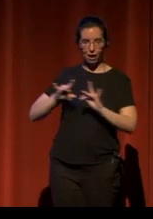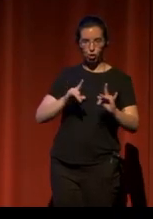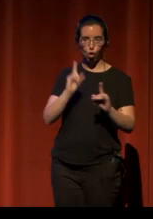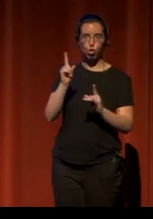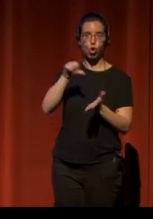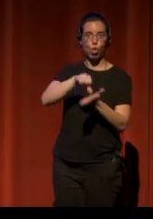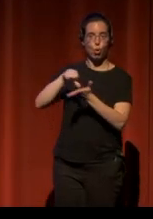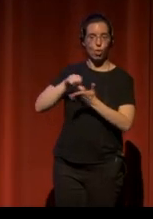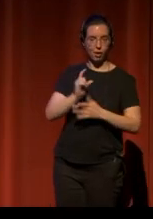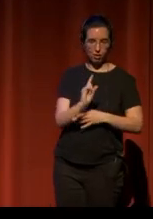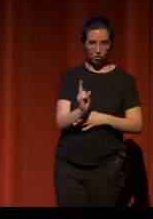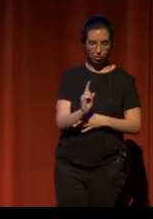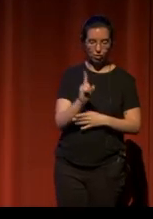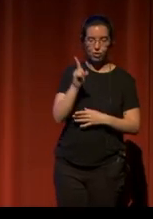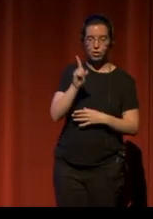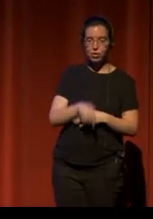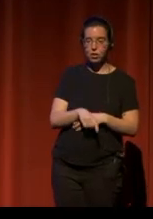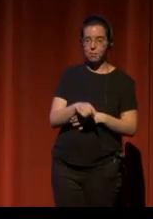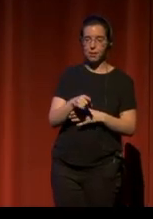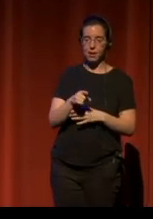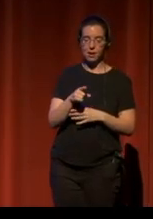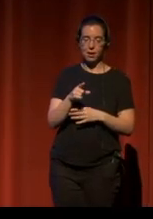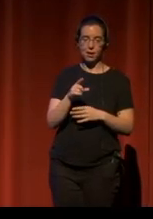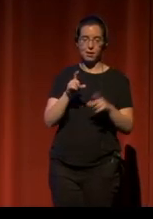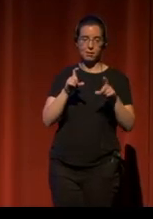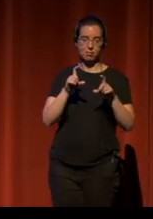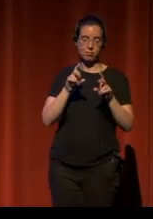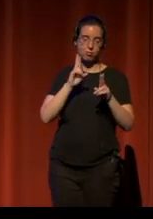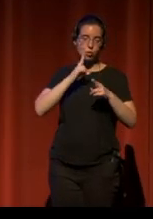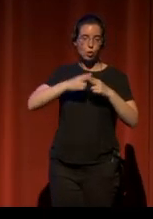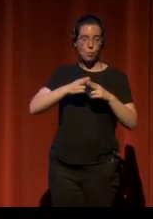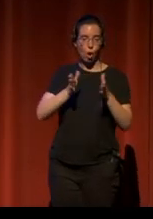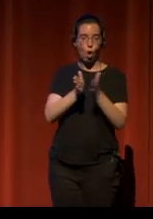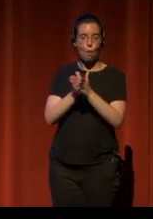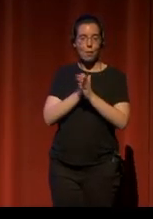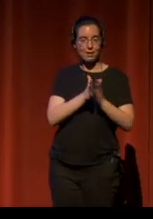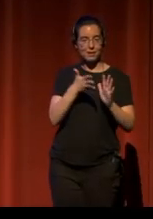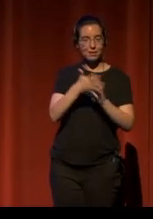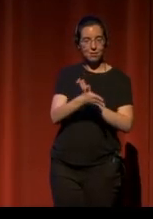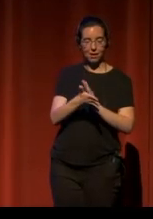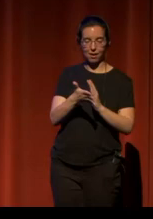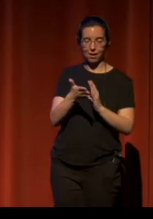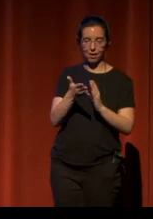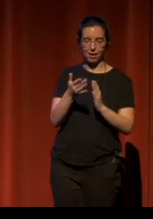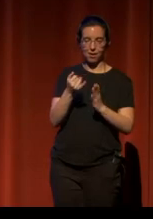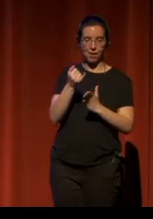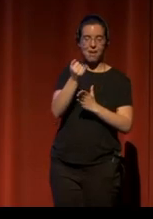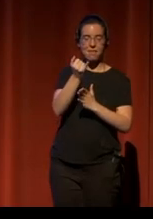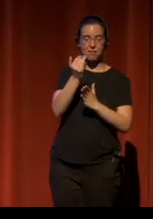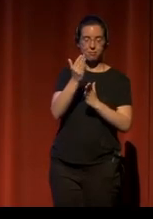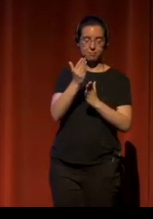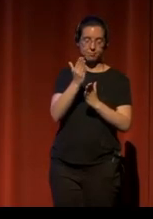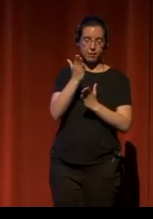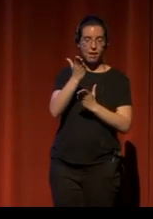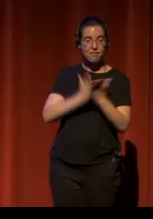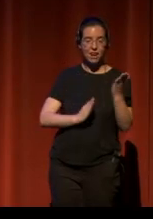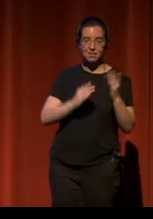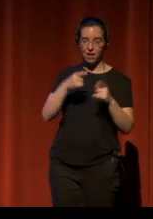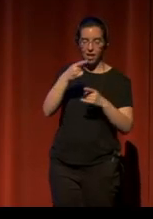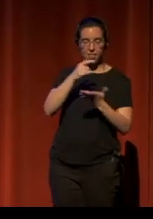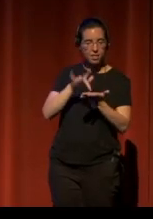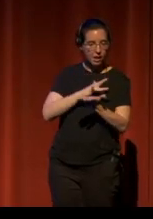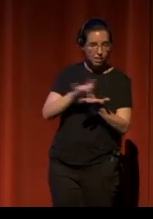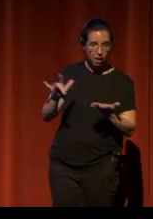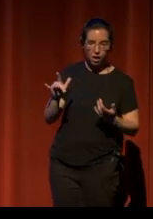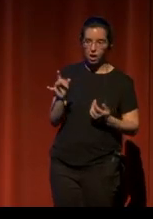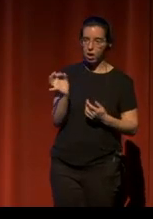ciudades o la compañía no un proyecto de brecha digital inmediación eh con eh personas mayores que se